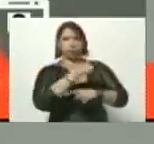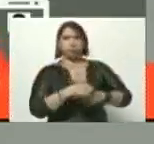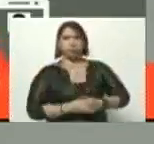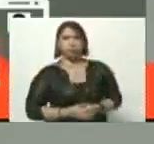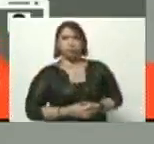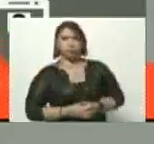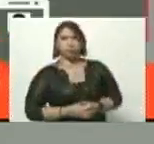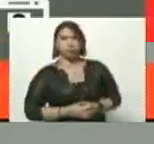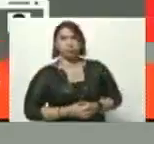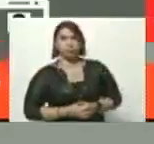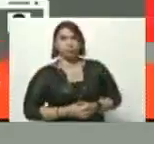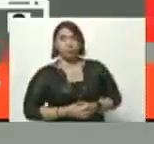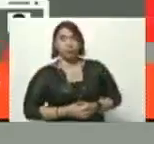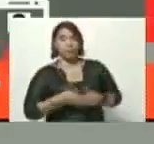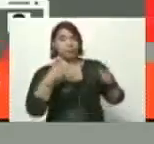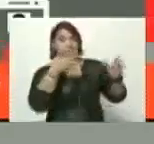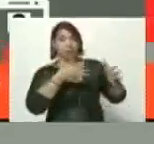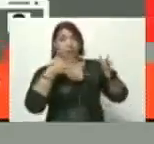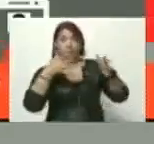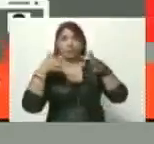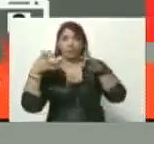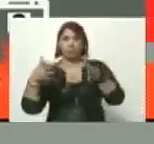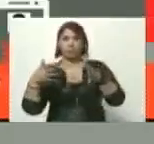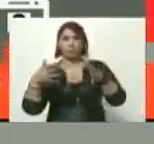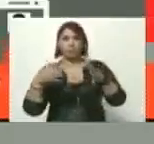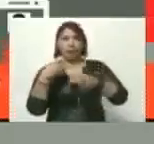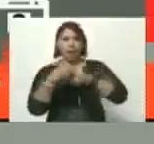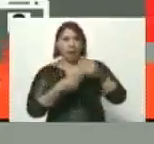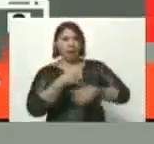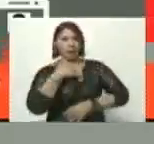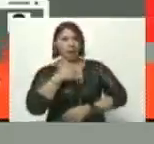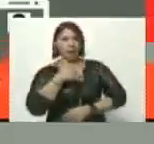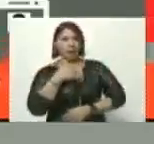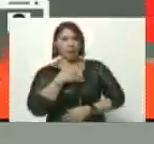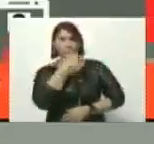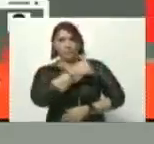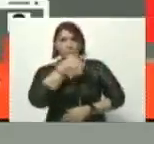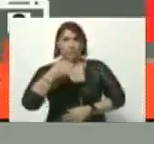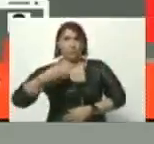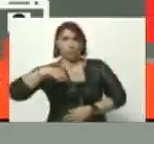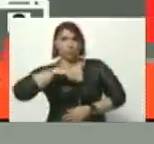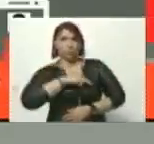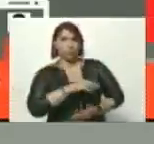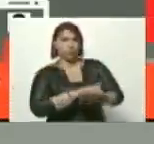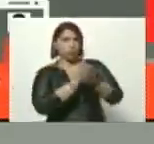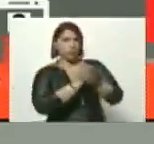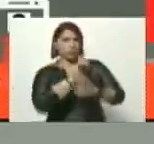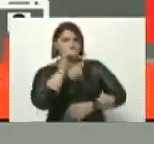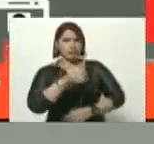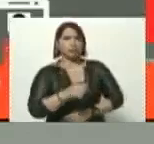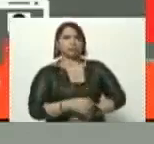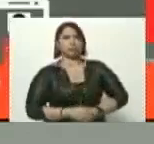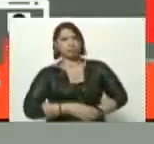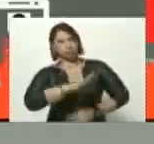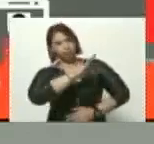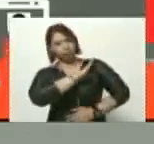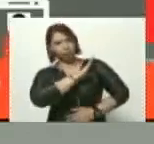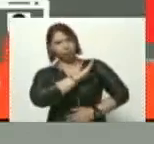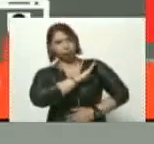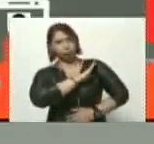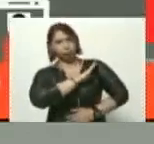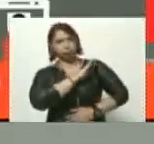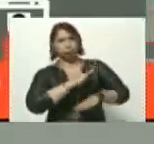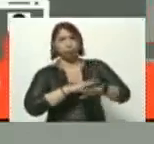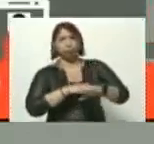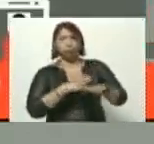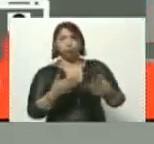una formación que genere sensibilidad a nuestros compañeros y compañeras, sentido de pertenencia, porque